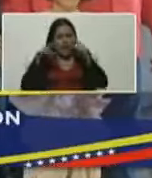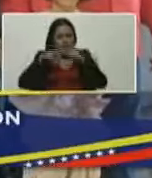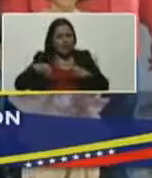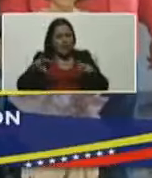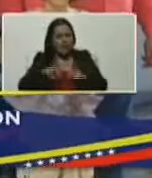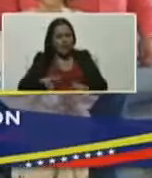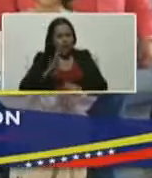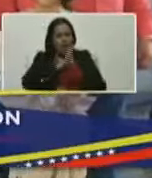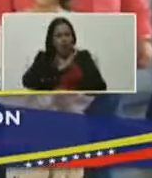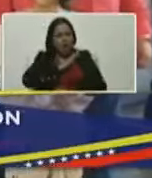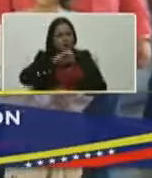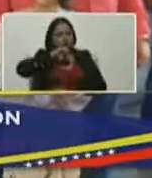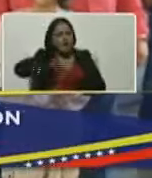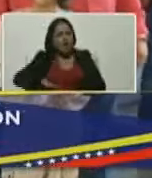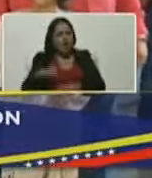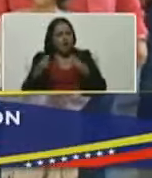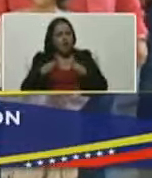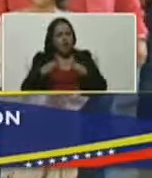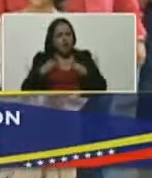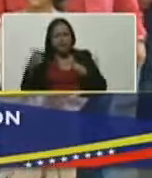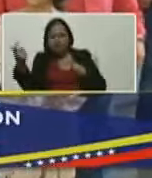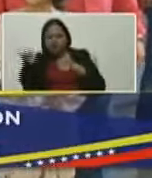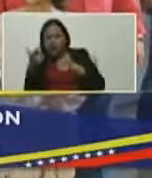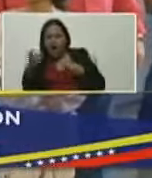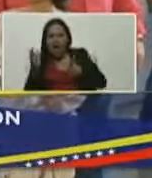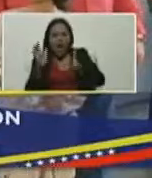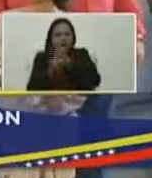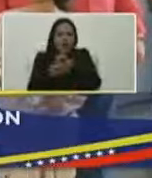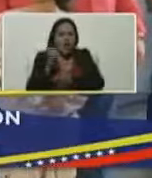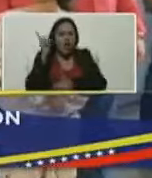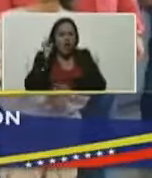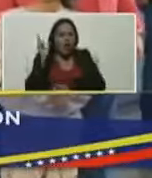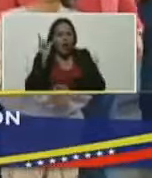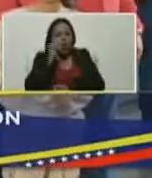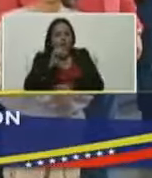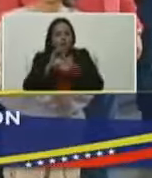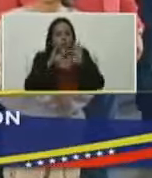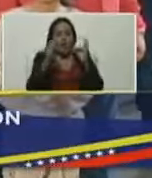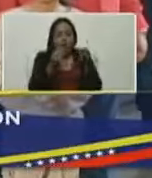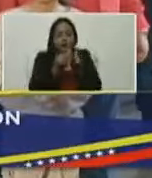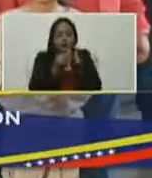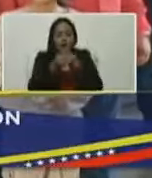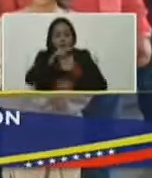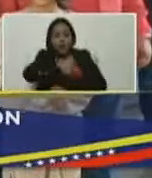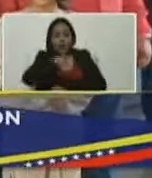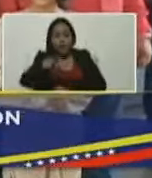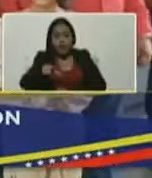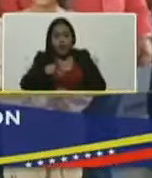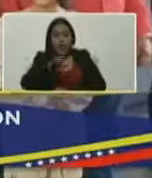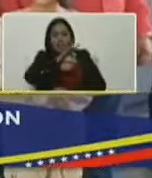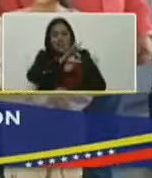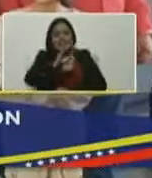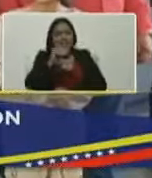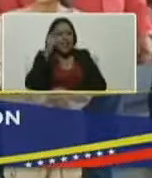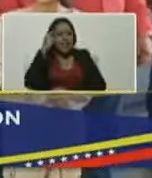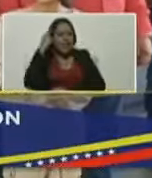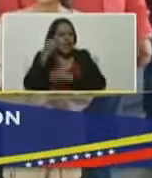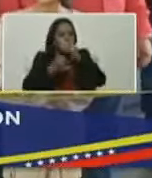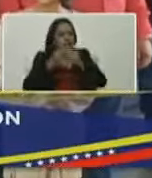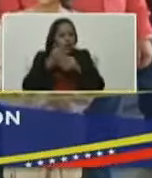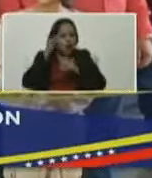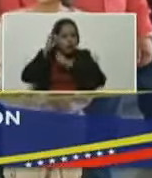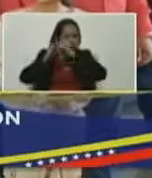vida. Ajá. Buscaron amigos míos, amigas, familiares. Y en 30 días hicieron una